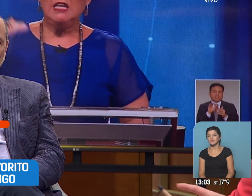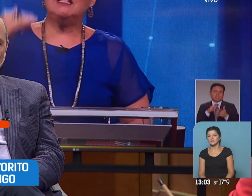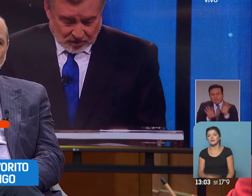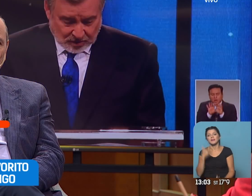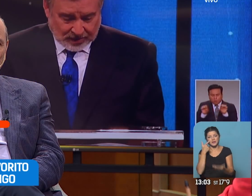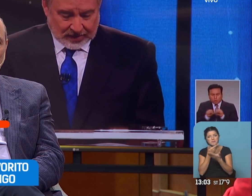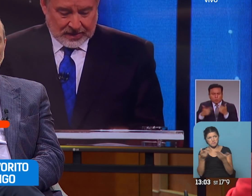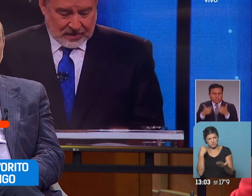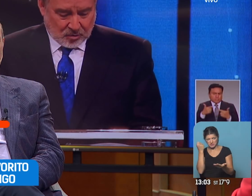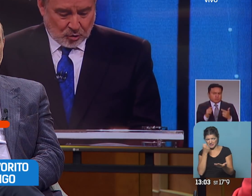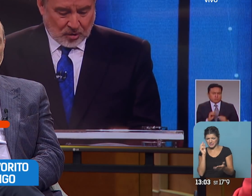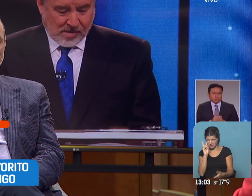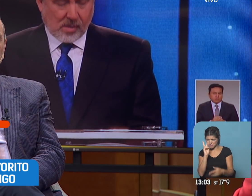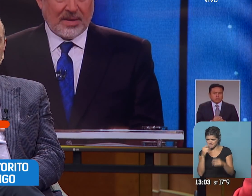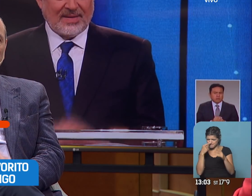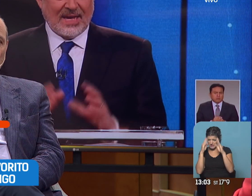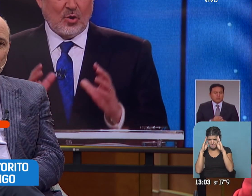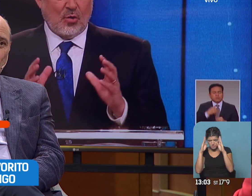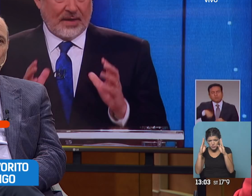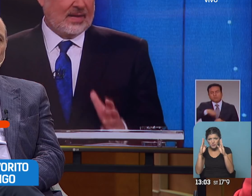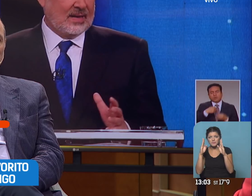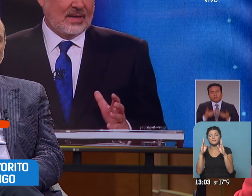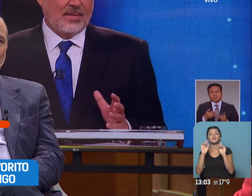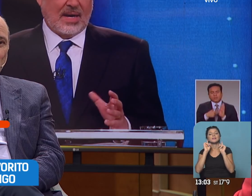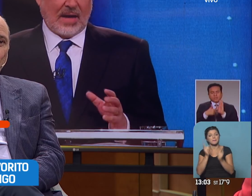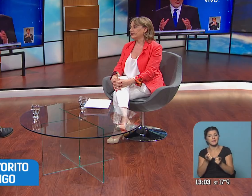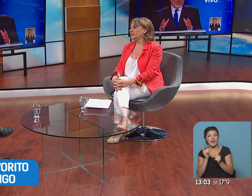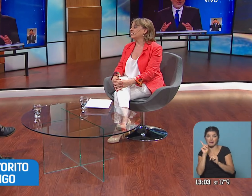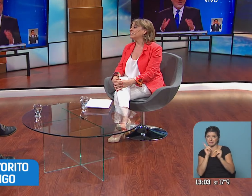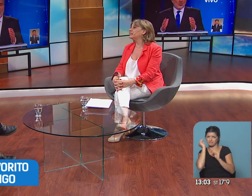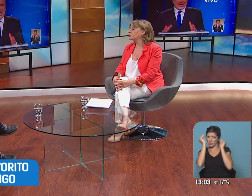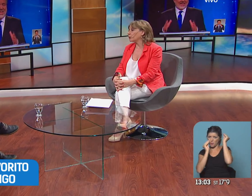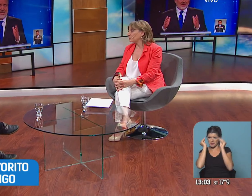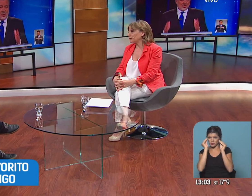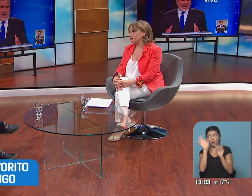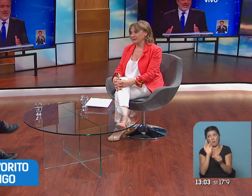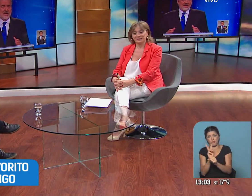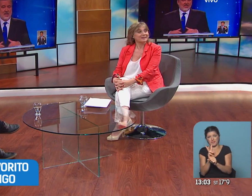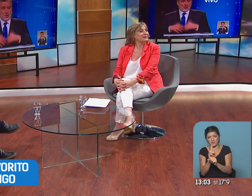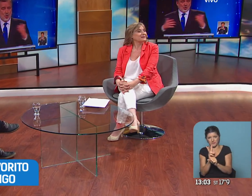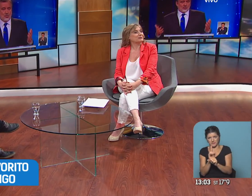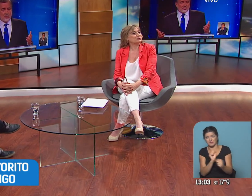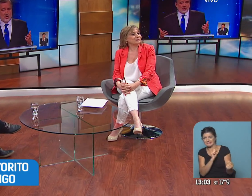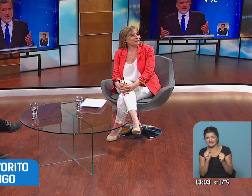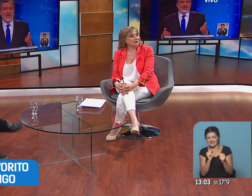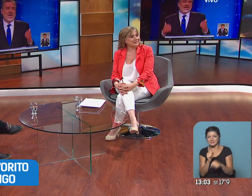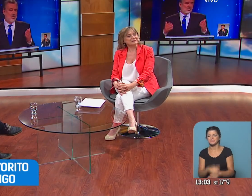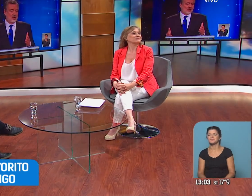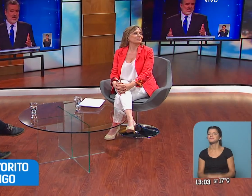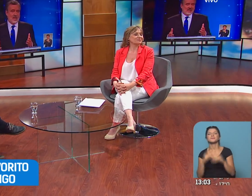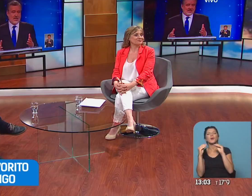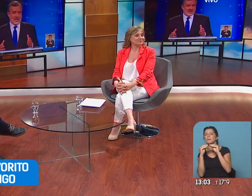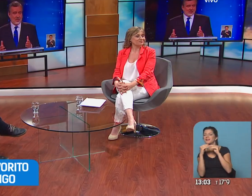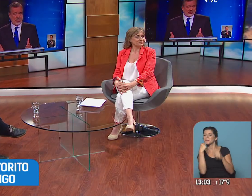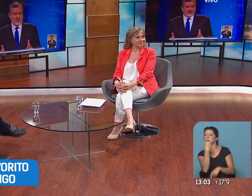vale la pena mirarlo con detenimiento y en algunos casos con un poco de miedo o cuidado. Inquietud al menos. Te preguntan los colegas.